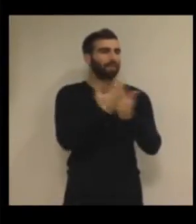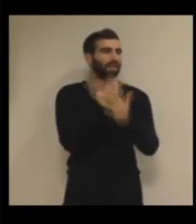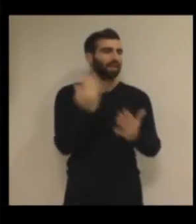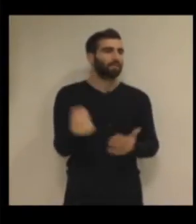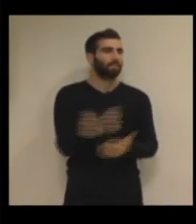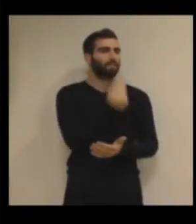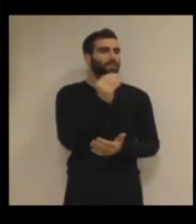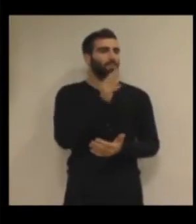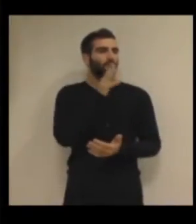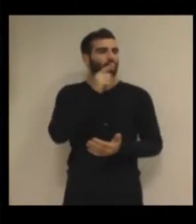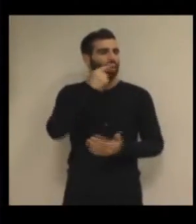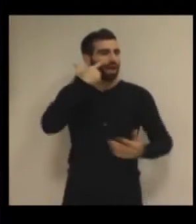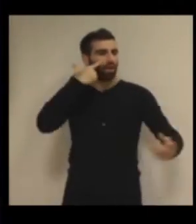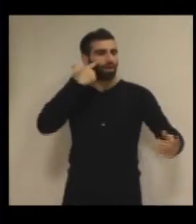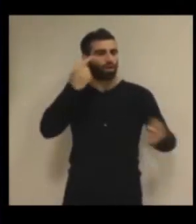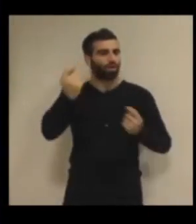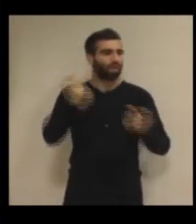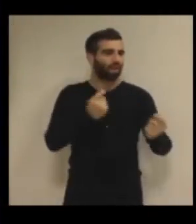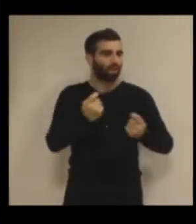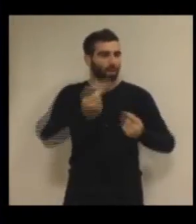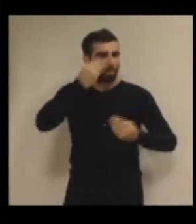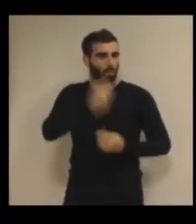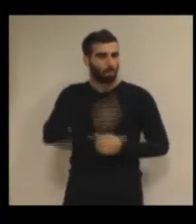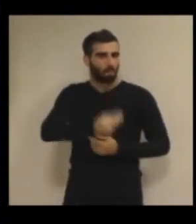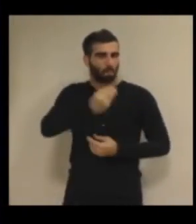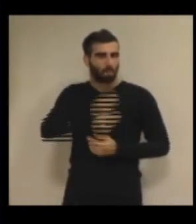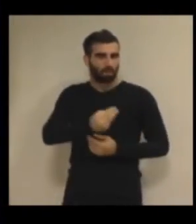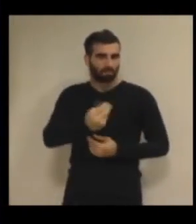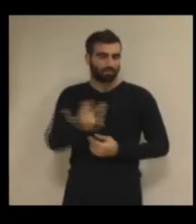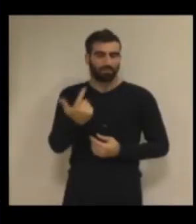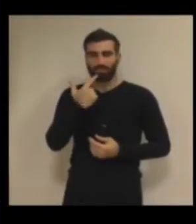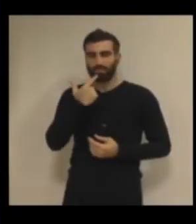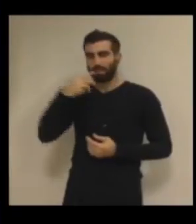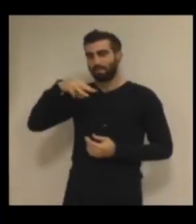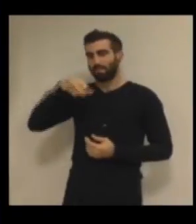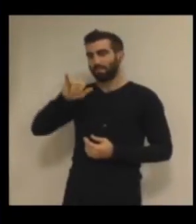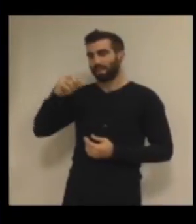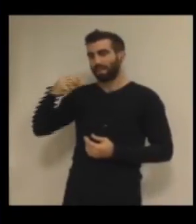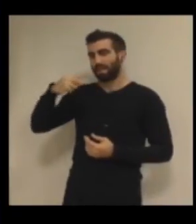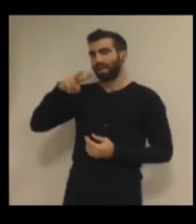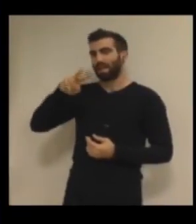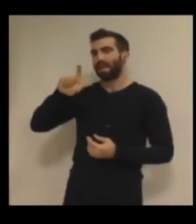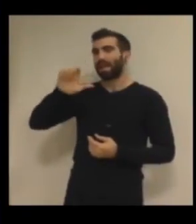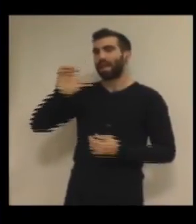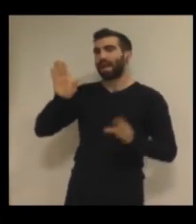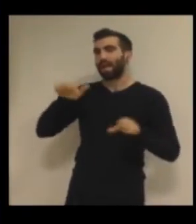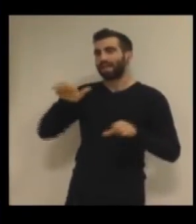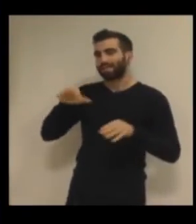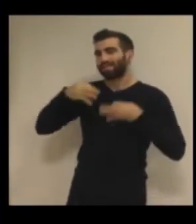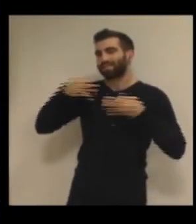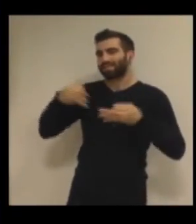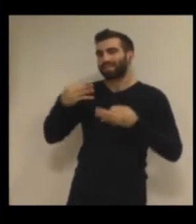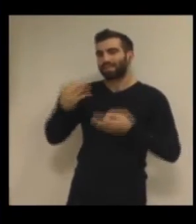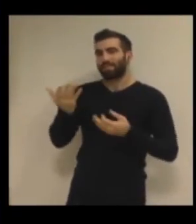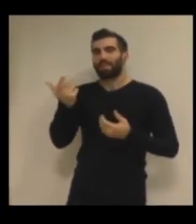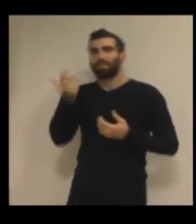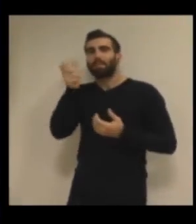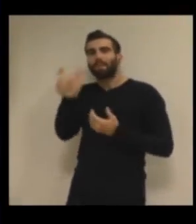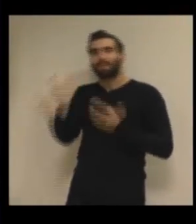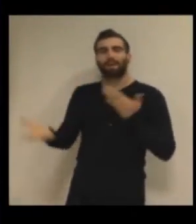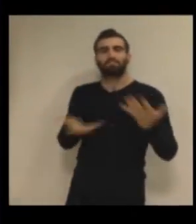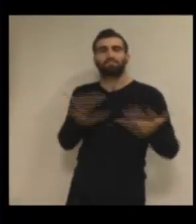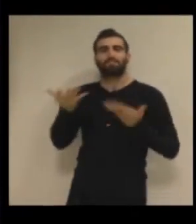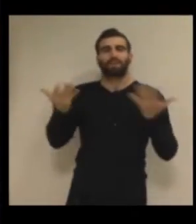Bueno, la verdad es que Miguel Ángel siempre tiene una palabra para animarnos a todos. El tema del